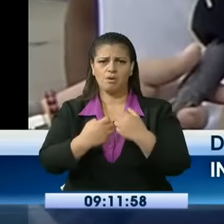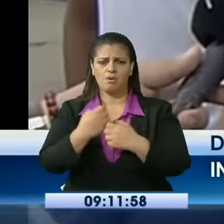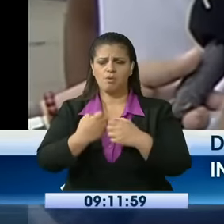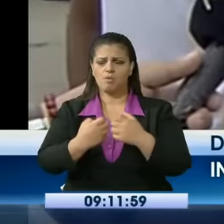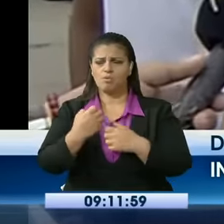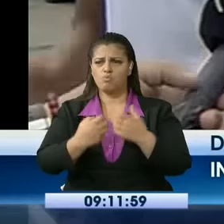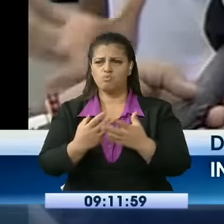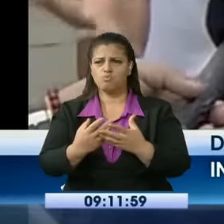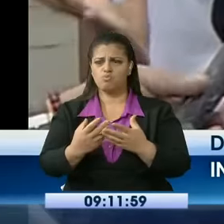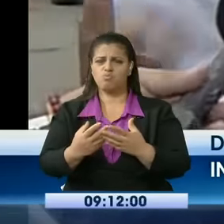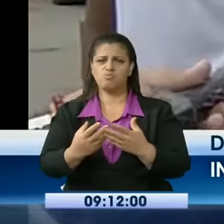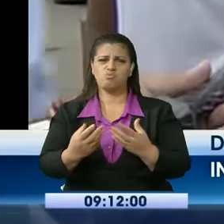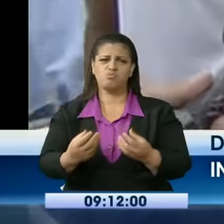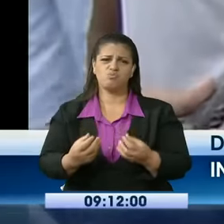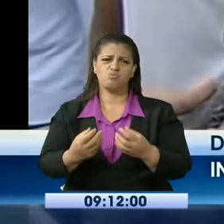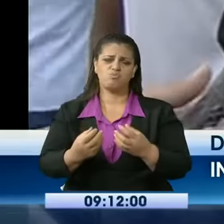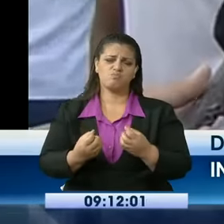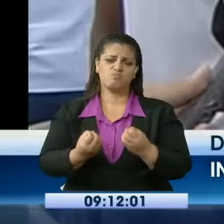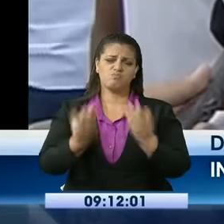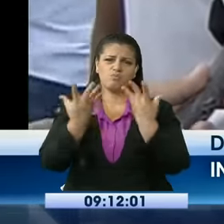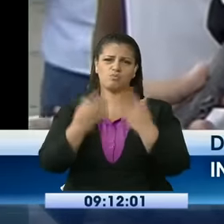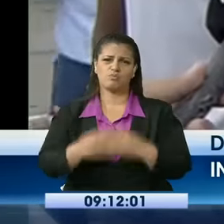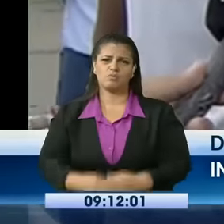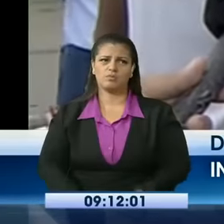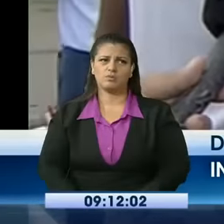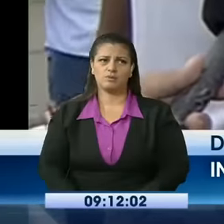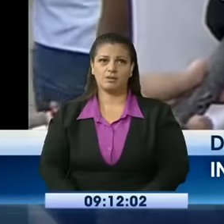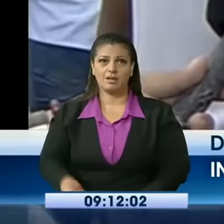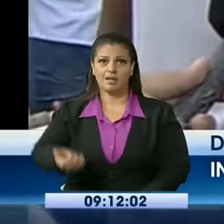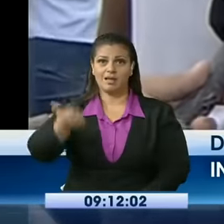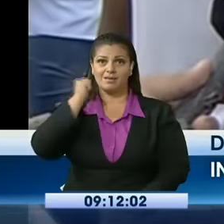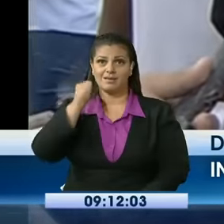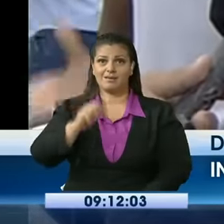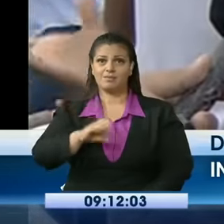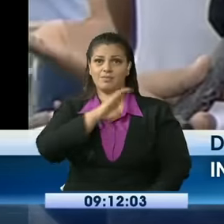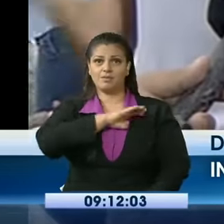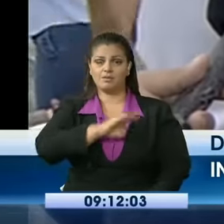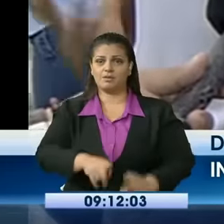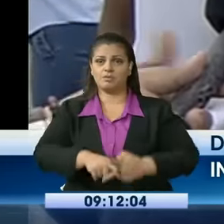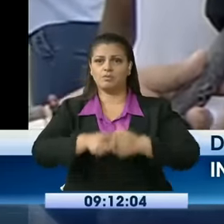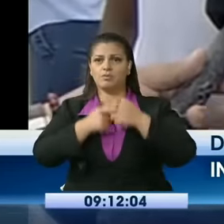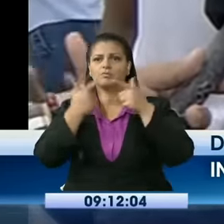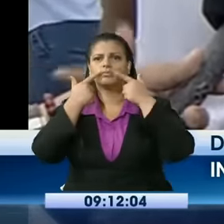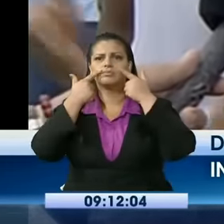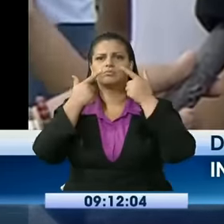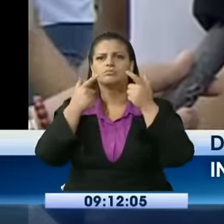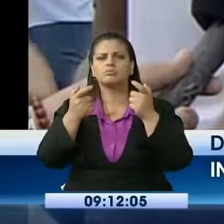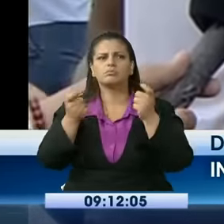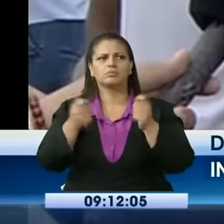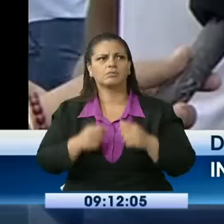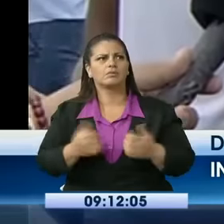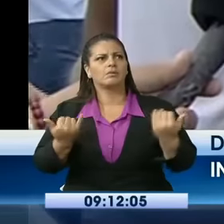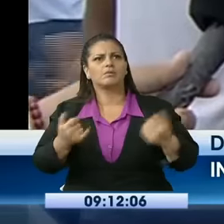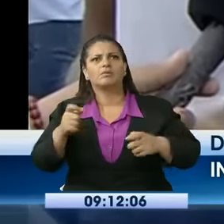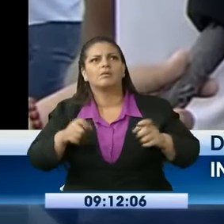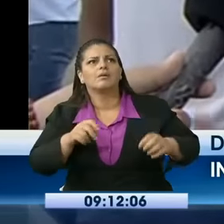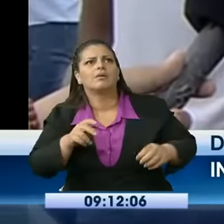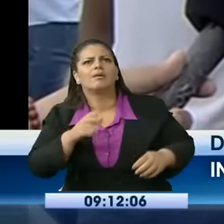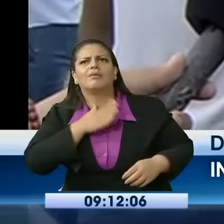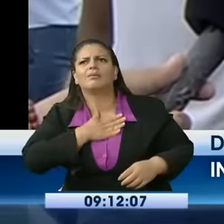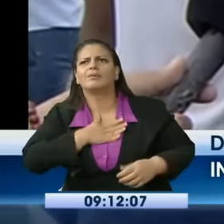policías, ya no se ve lo que primero se... Por ejemplo, mire, ayer empezaron, ¿verdad? Y ahorita la gente anda más suelta, ¿sí me entiende? Anda